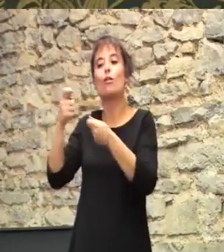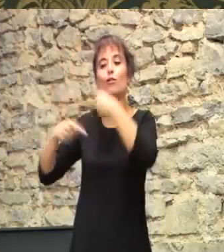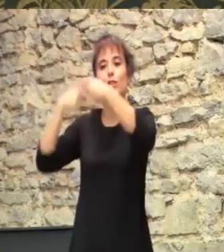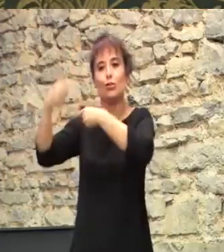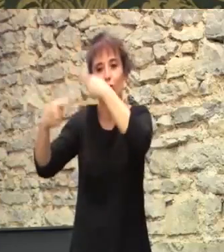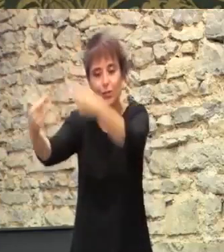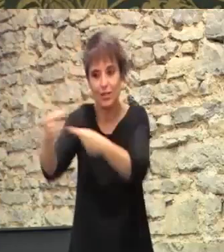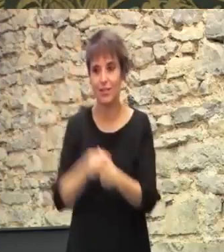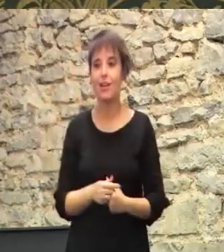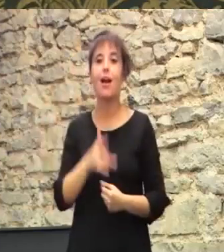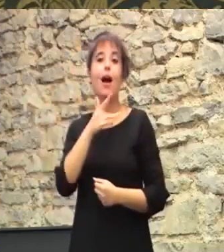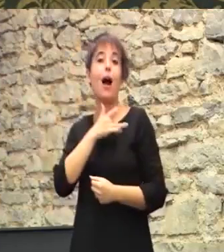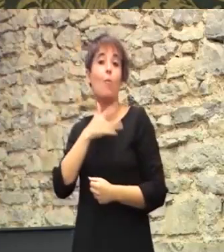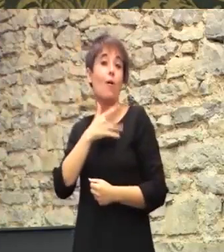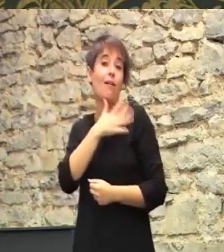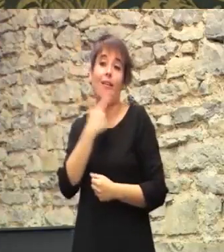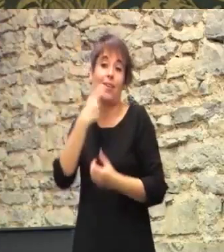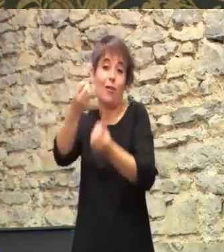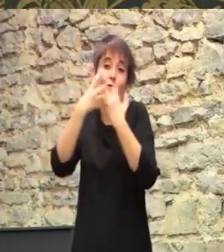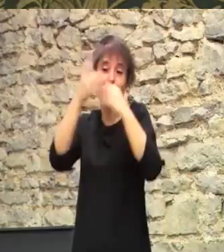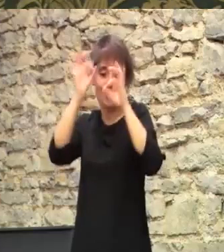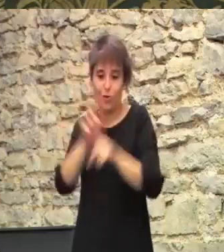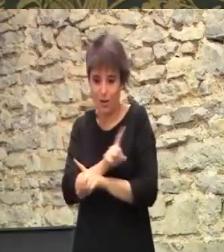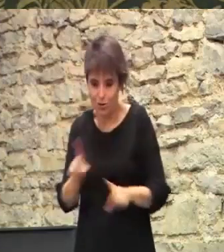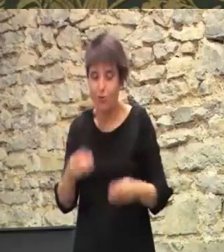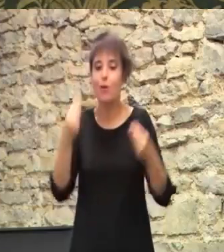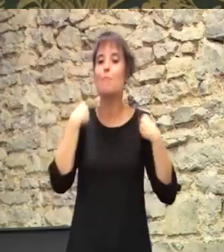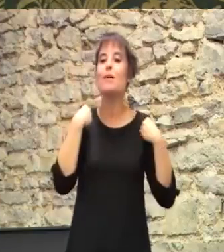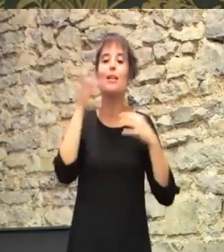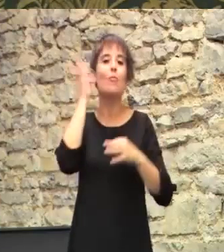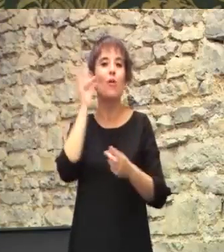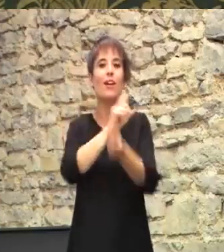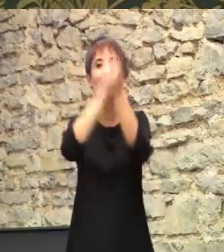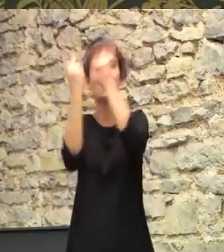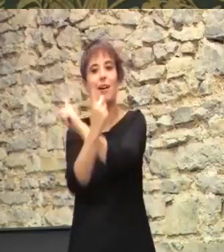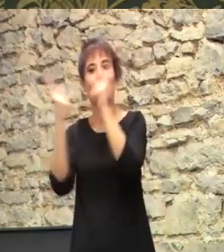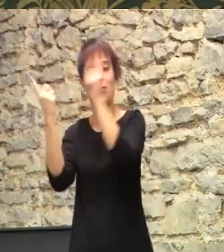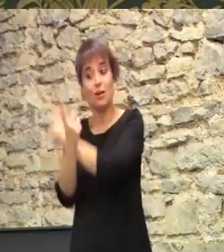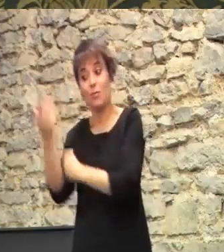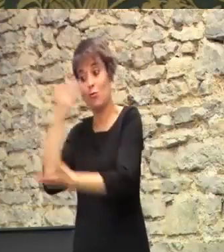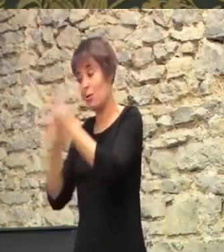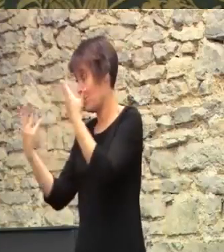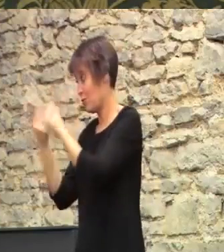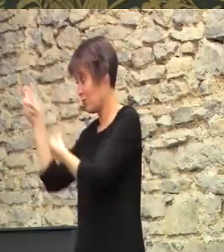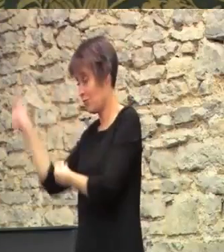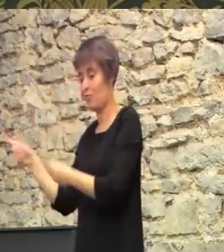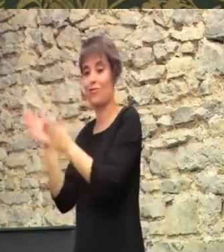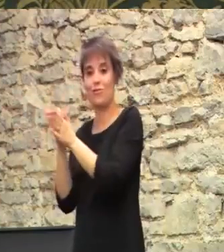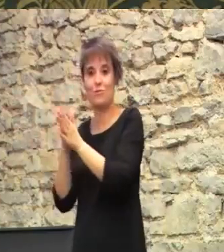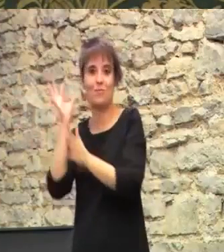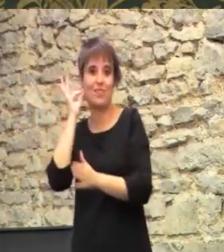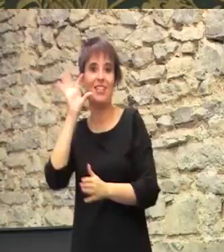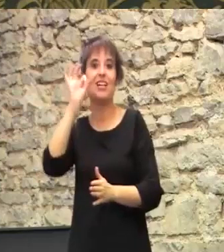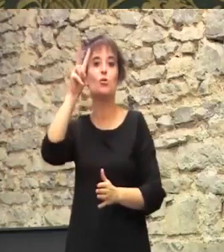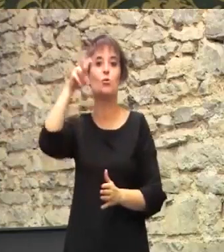día el amor no es como nos contaron los cambios en la vida de las mujeres en colaboración precisamente con susana cova y con